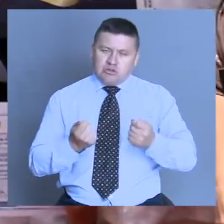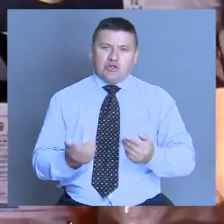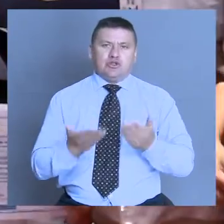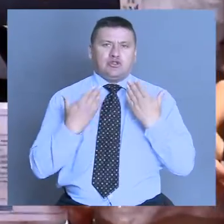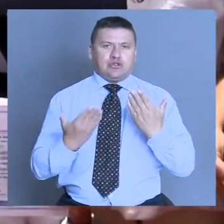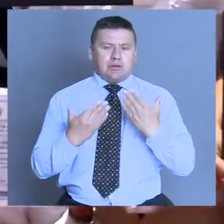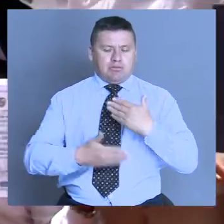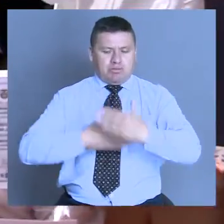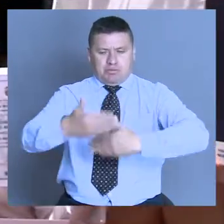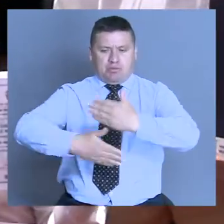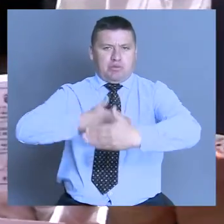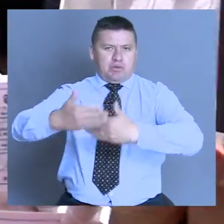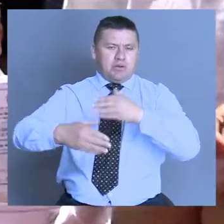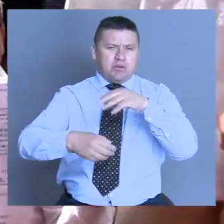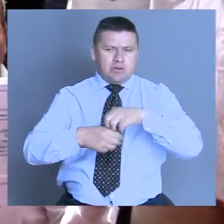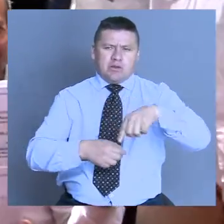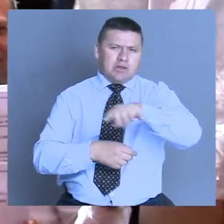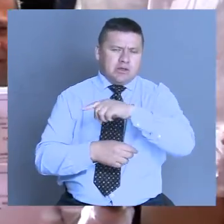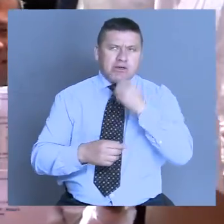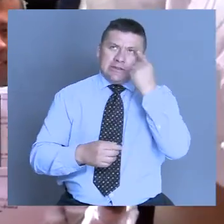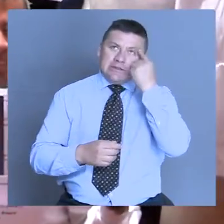obras en 4 líneas que se ha montado dentro del documento COMPES, pero también los que no alcanzan en este momento porque el tiempo ha sido muy